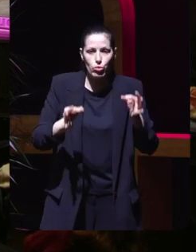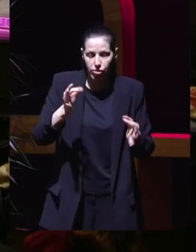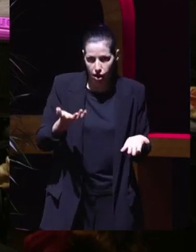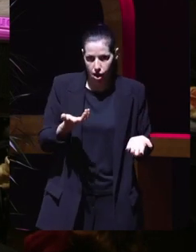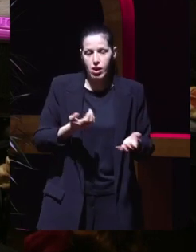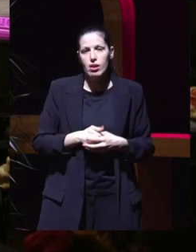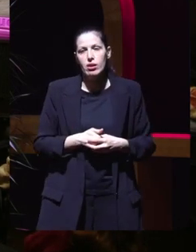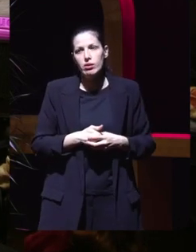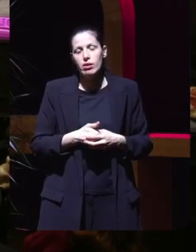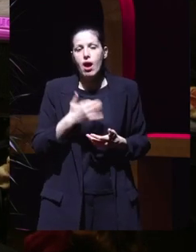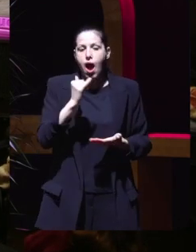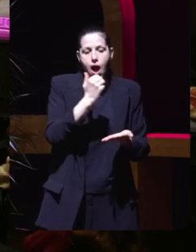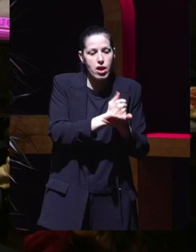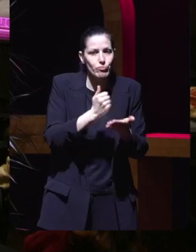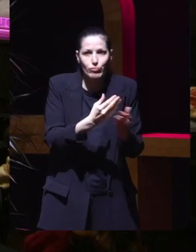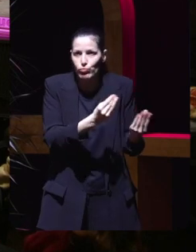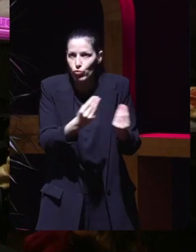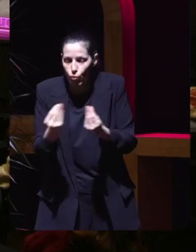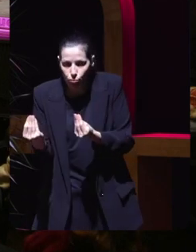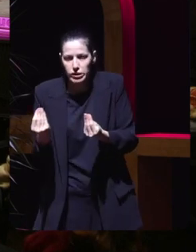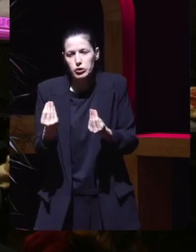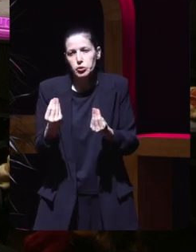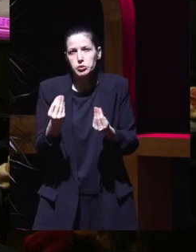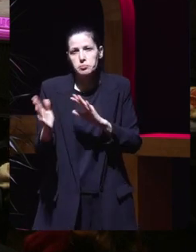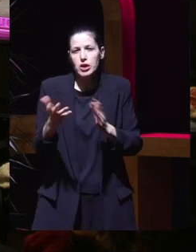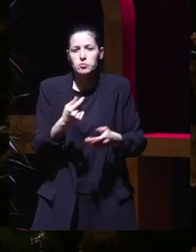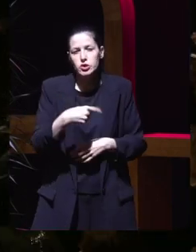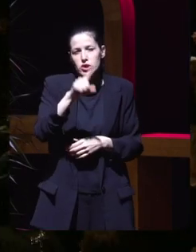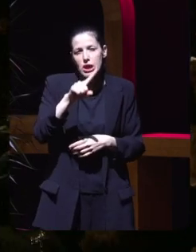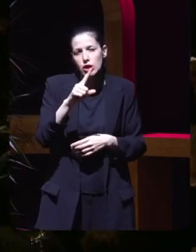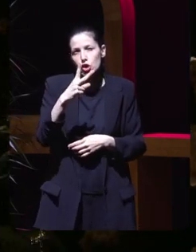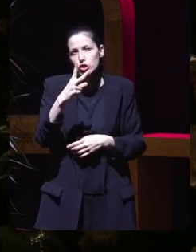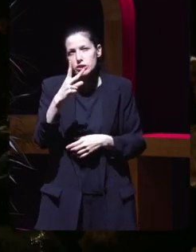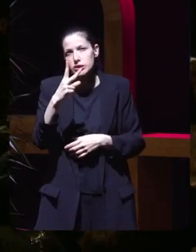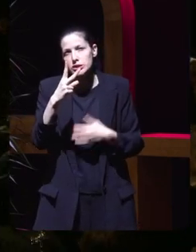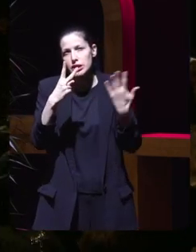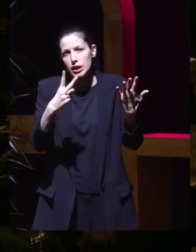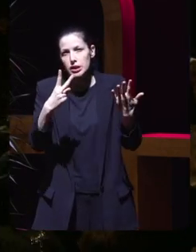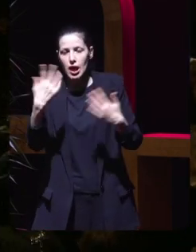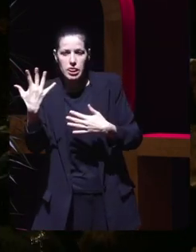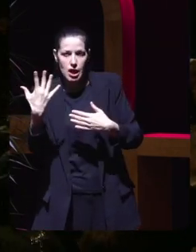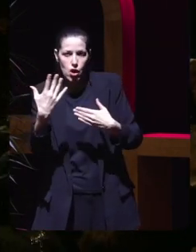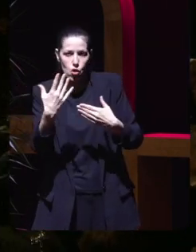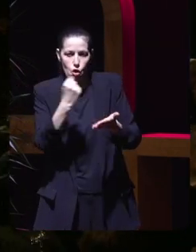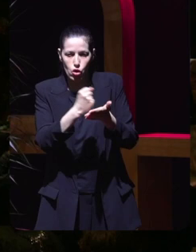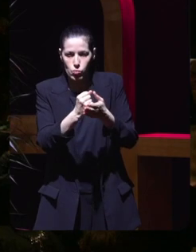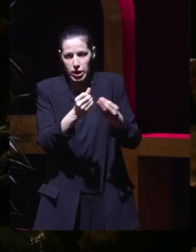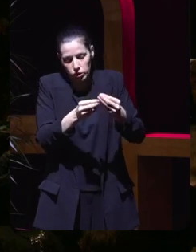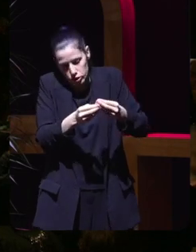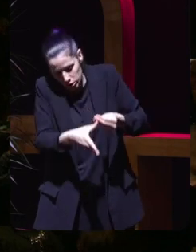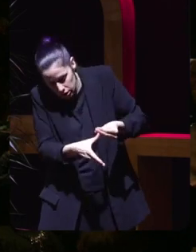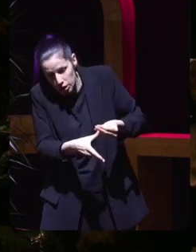estaban los papeles o documentos creo que eran como un 75 documentos o algo así no no archivo parroquial de campaña Bueno